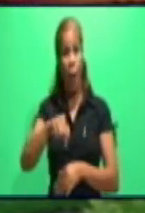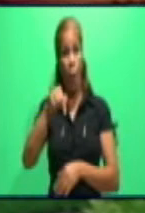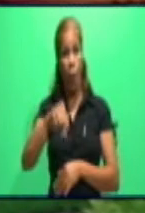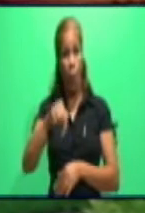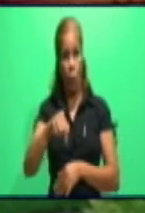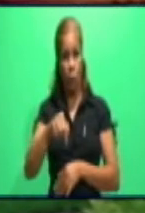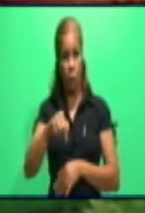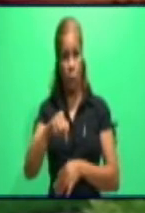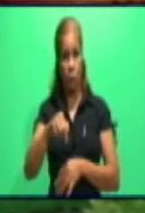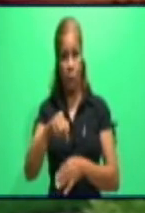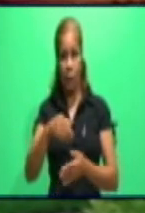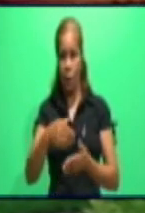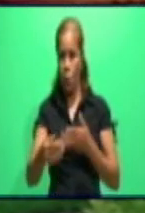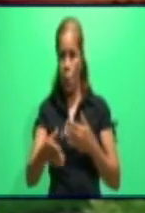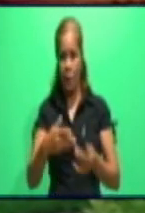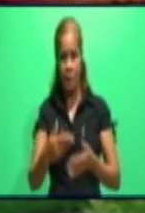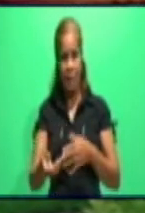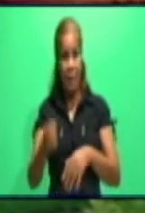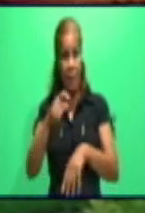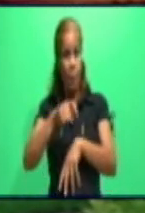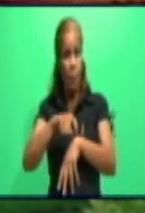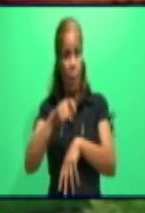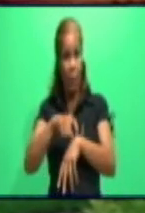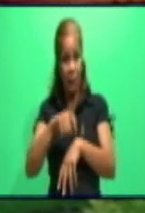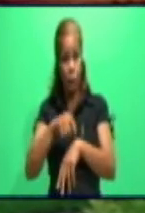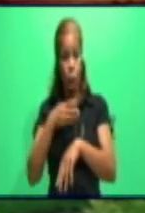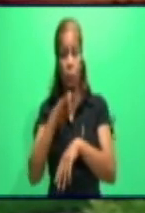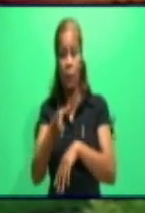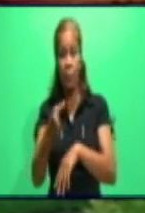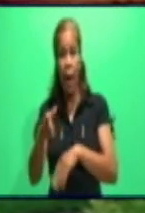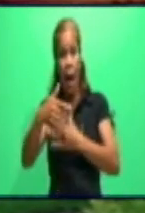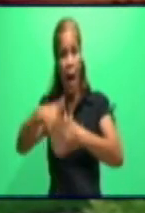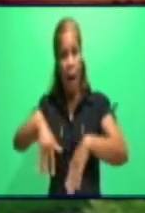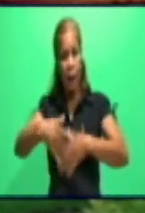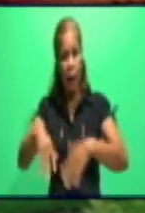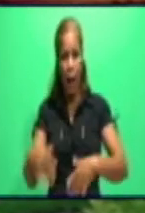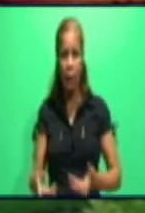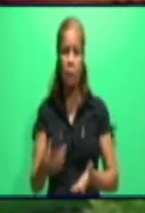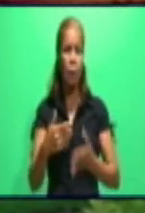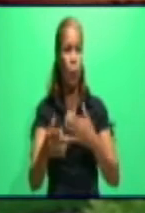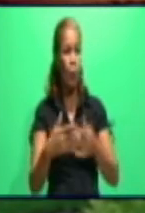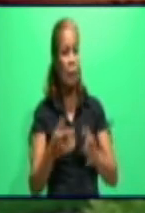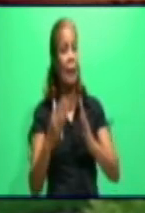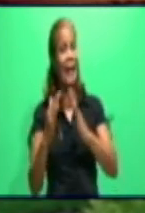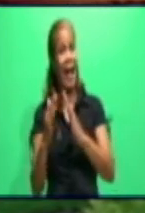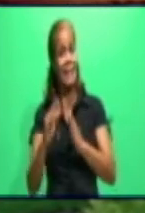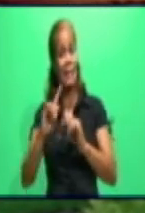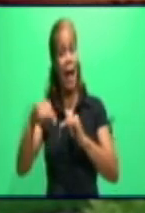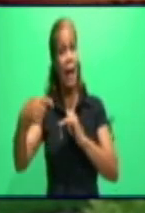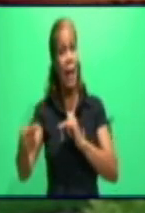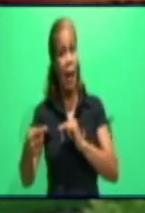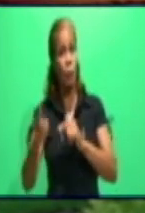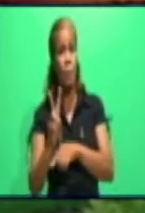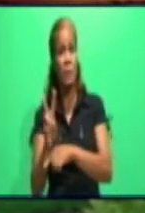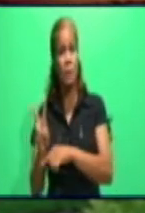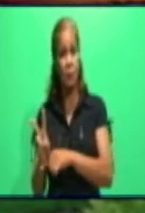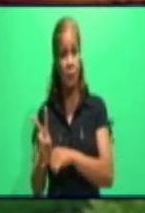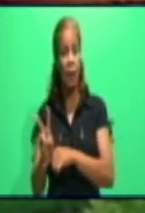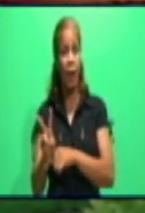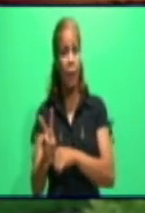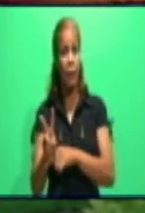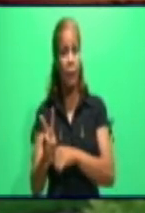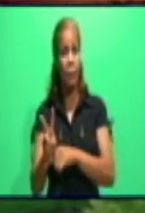bayamo constituye un gran riesgo de contaminarse con la enfermedad o de contagiarse con la enfermedad salir a la calle